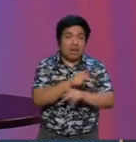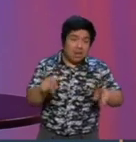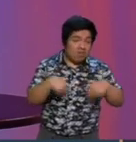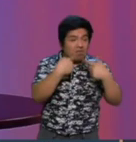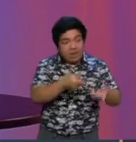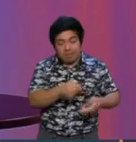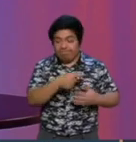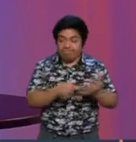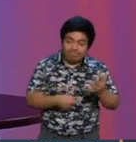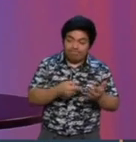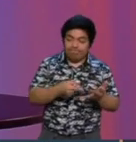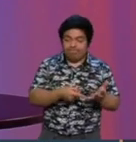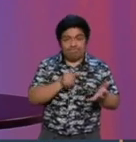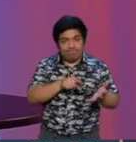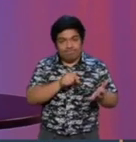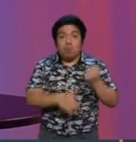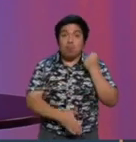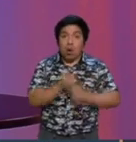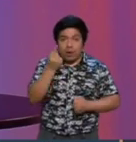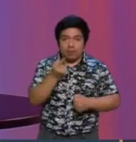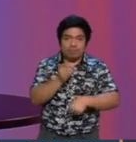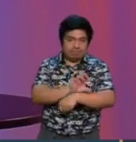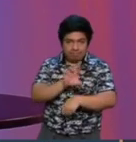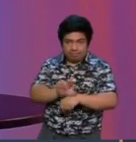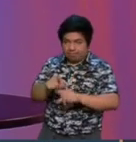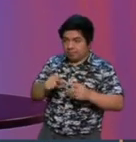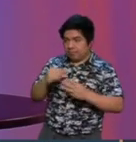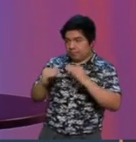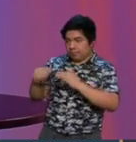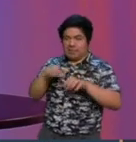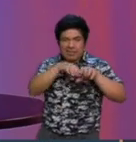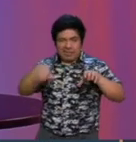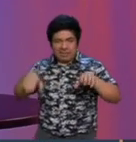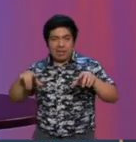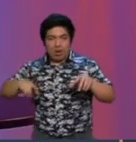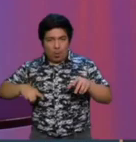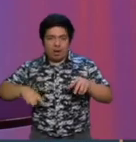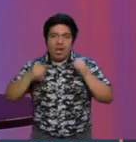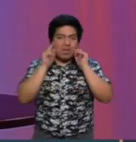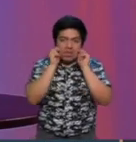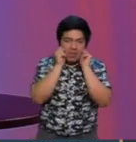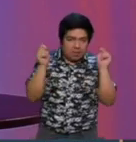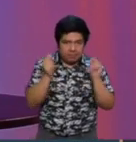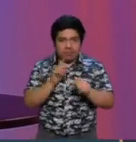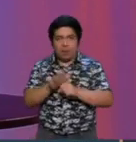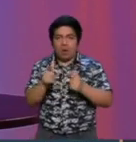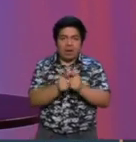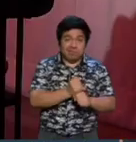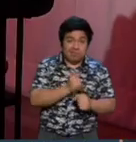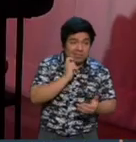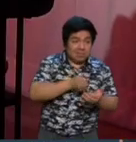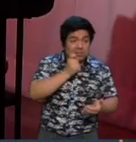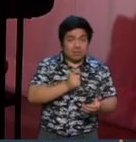público, y parte de esto tiene que ver con coordinar esfuerzos de los tres niveles de gobierno, independientemente de los partidos que ganen el 2 de junio.